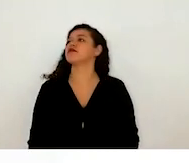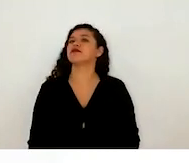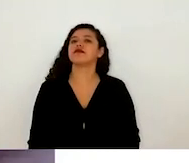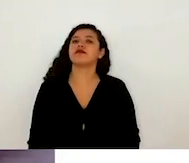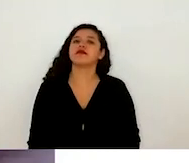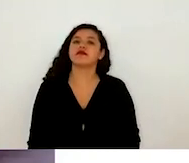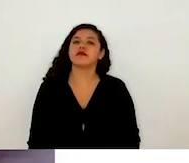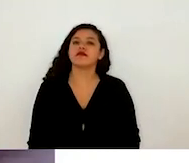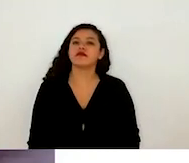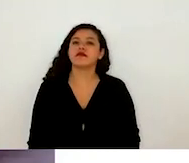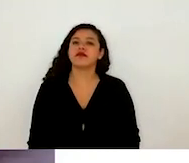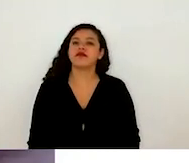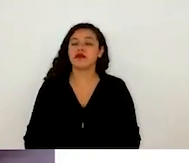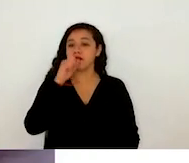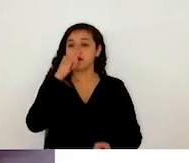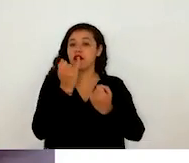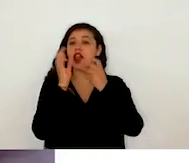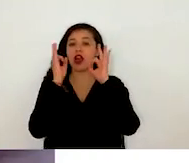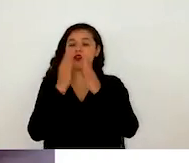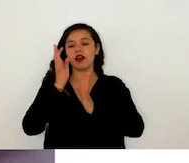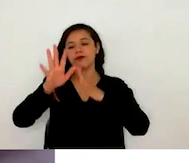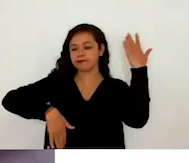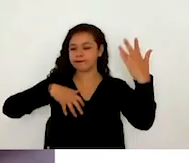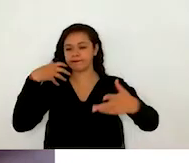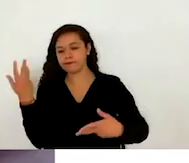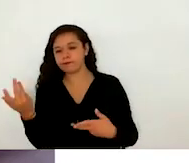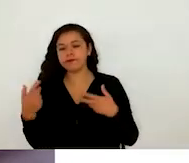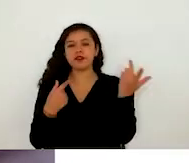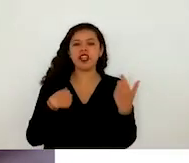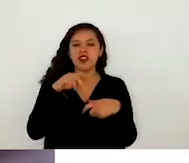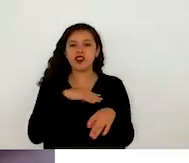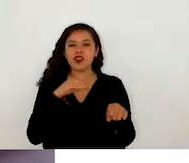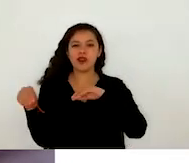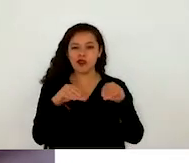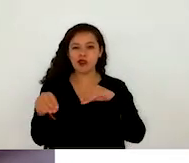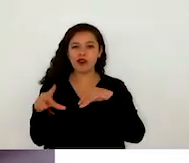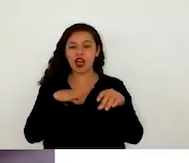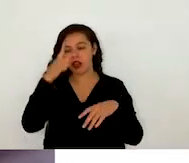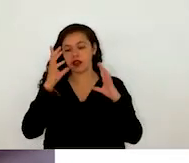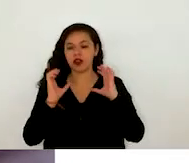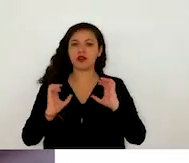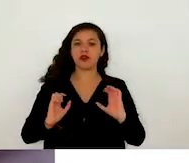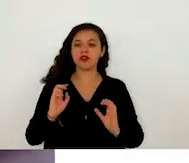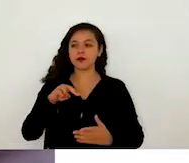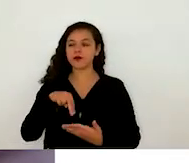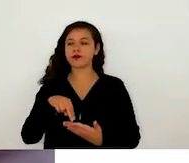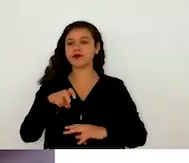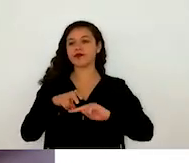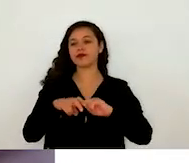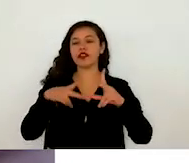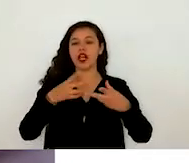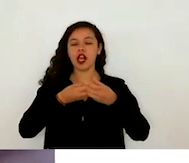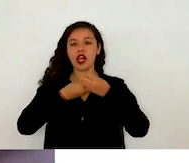los animales qué hacemos si es este movimiento que tenemos en la postura de nuestro cuerpo las expresiones